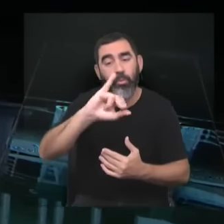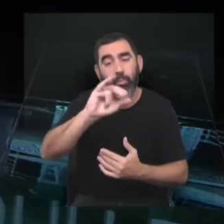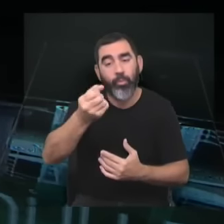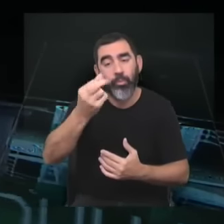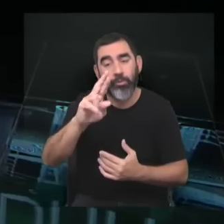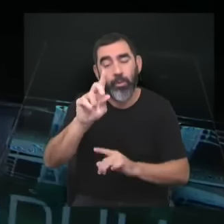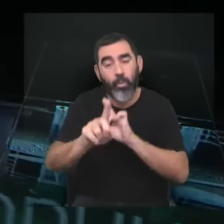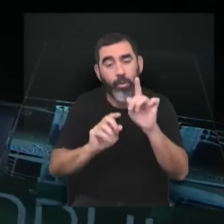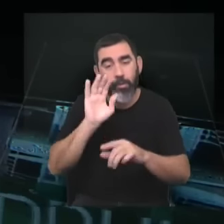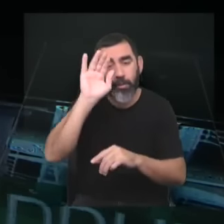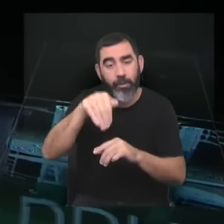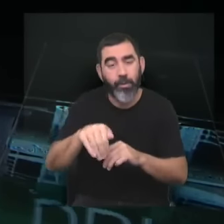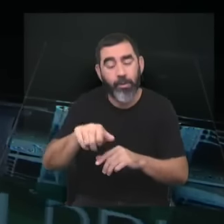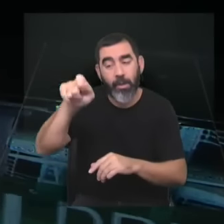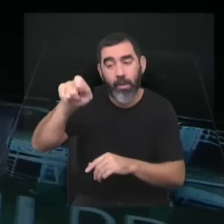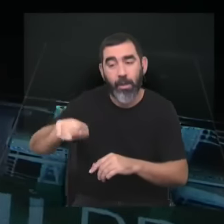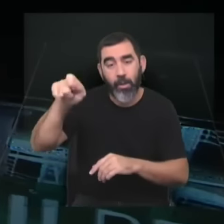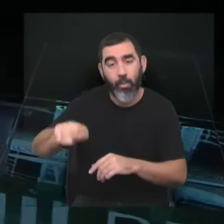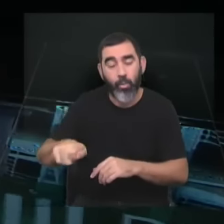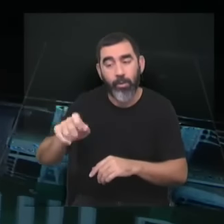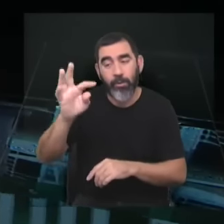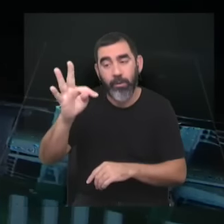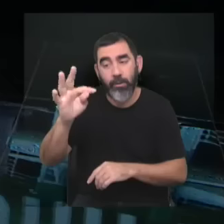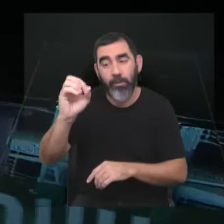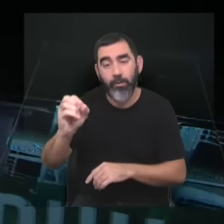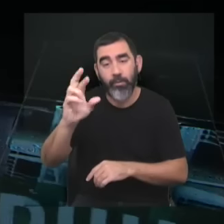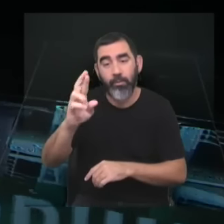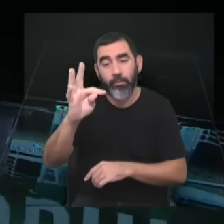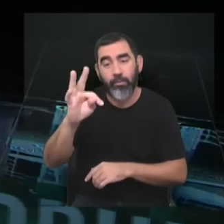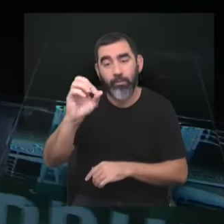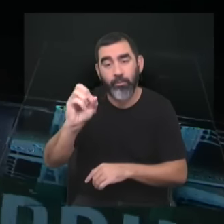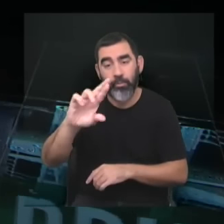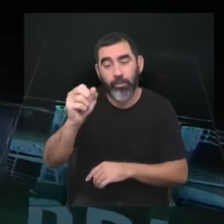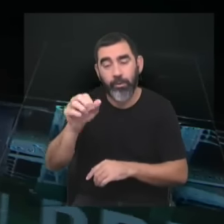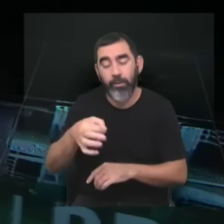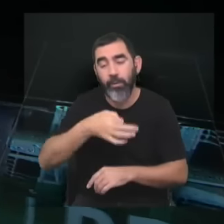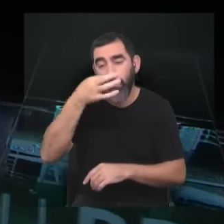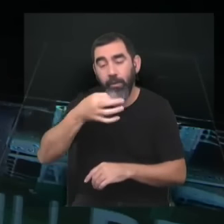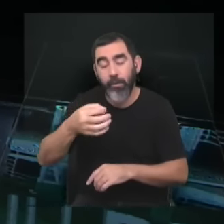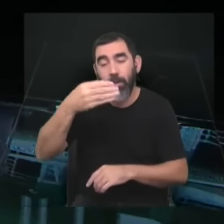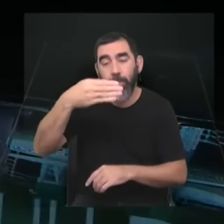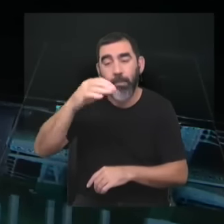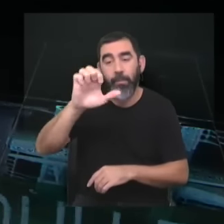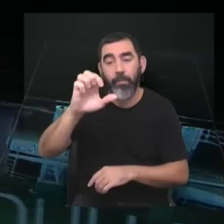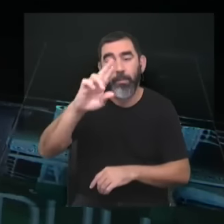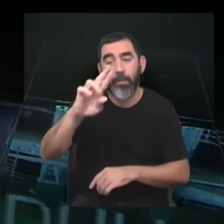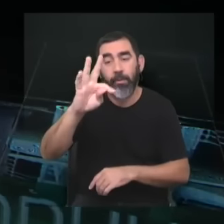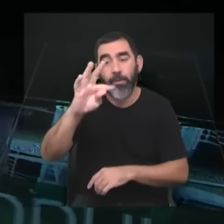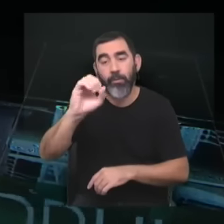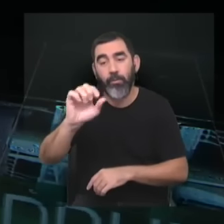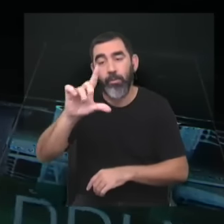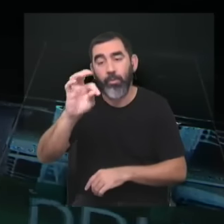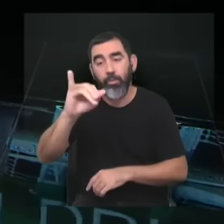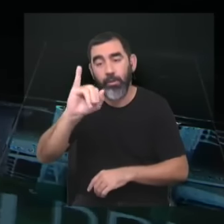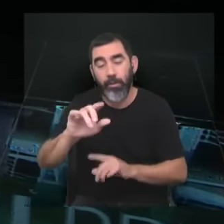la pública la jueza Isaura tórtora tomará declaración a Ángel bertolotti y Carlos Díaz quienes en el marco de